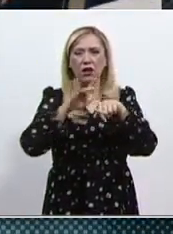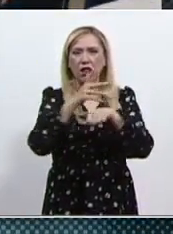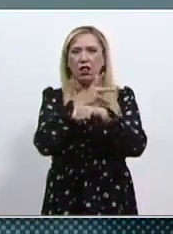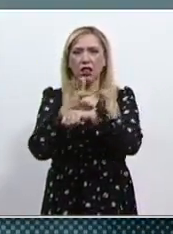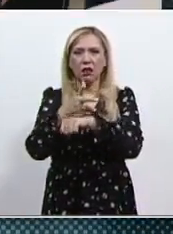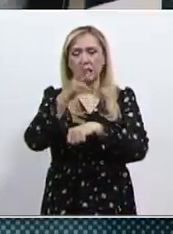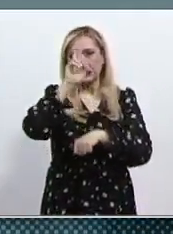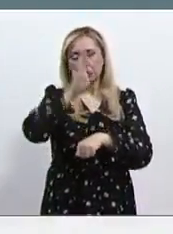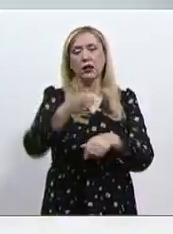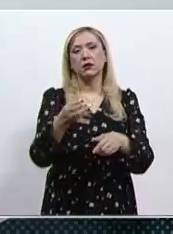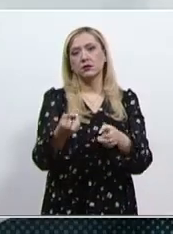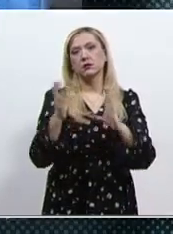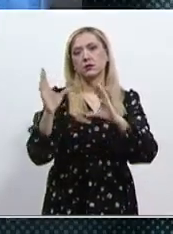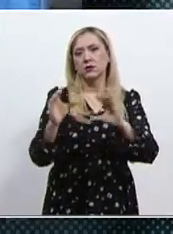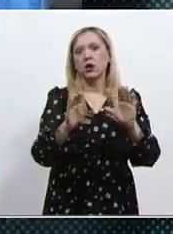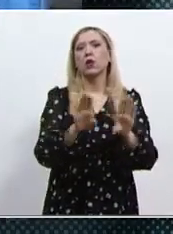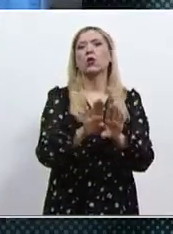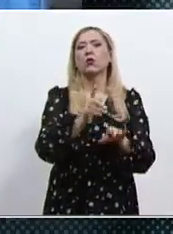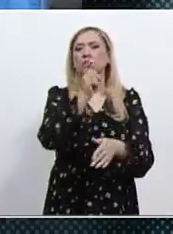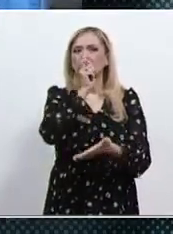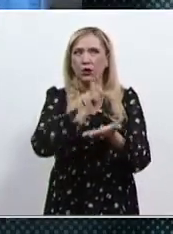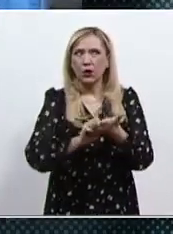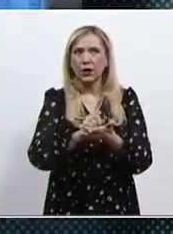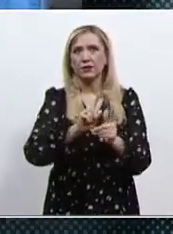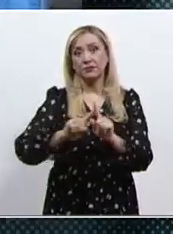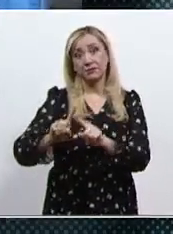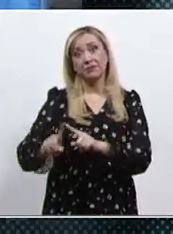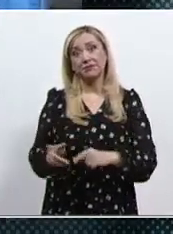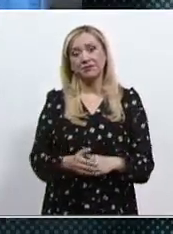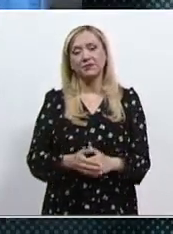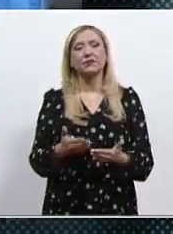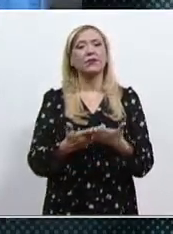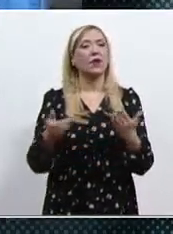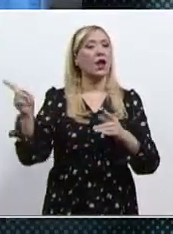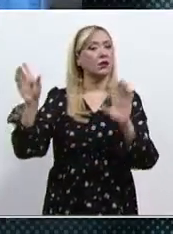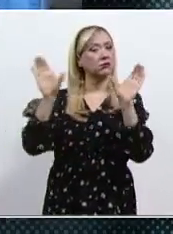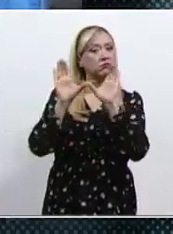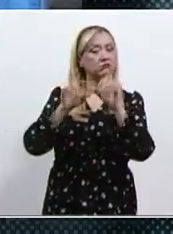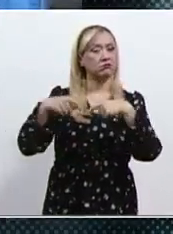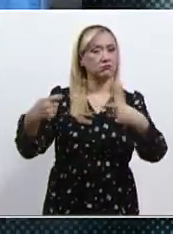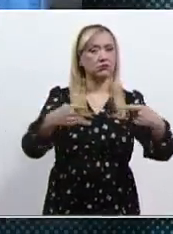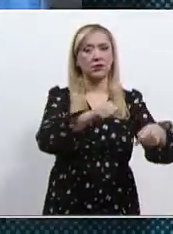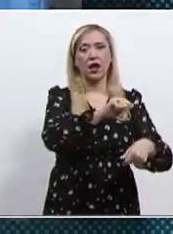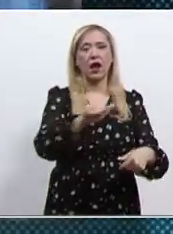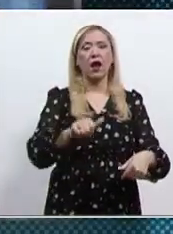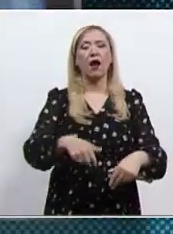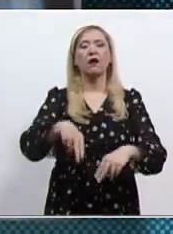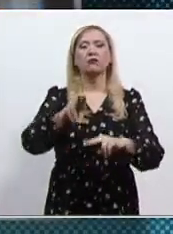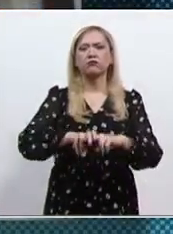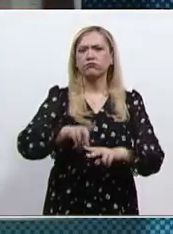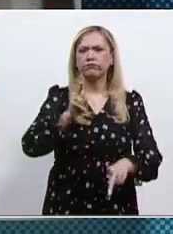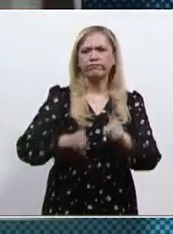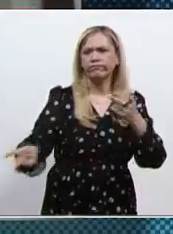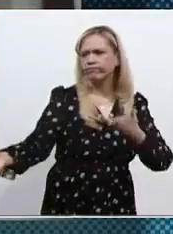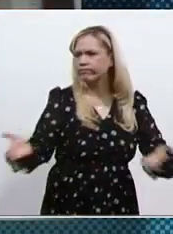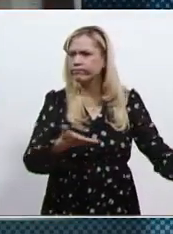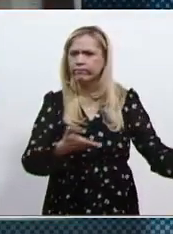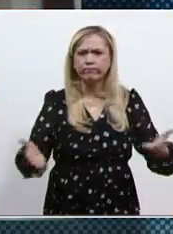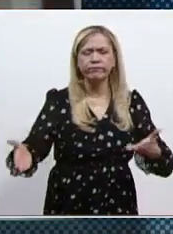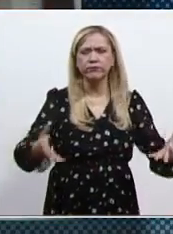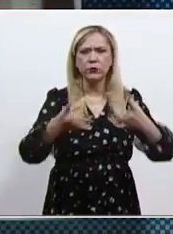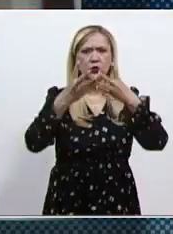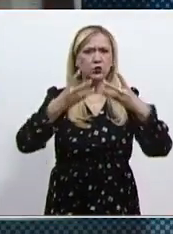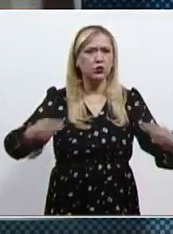adicciones mediadoras y mediadores certificados del poder judicial de Aguascalientes participaron en la